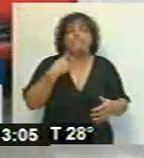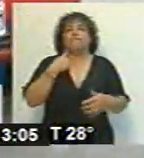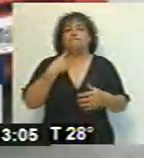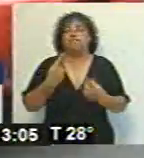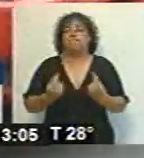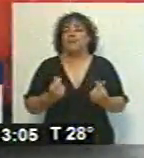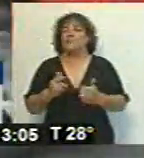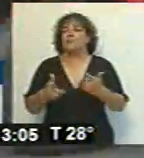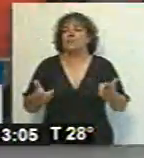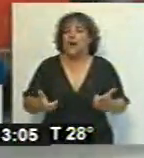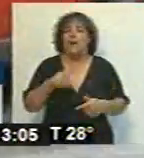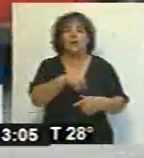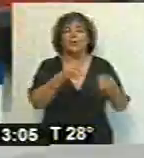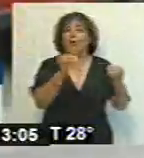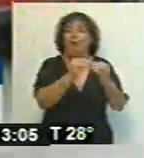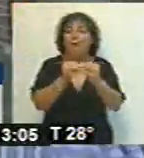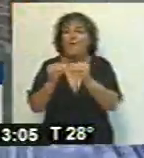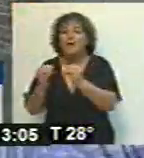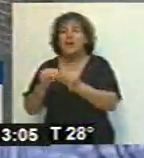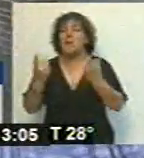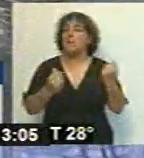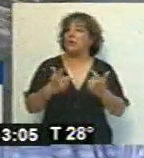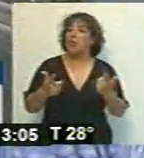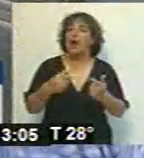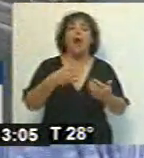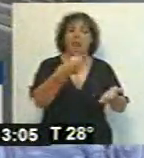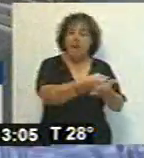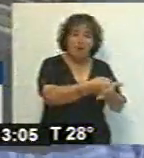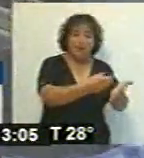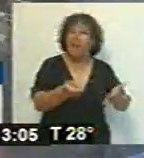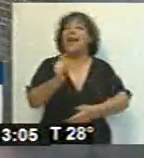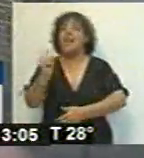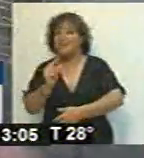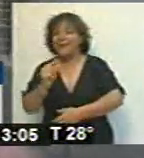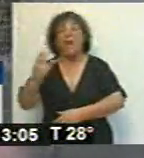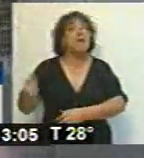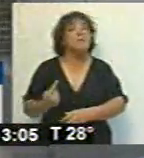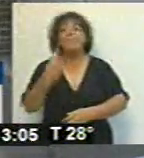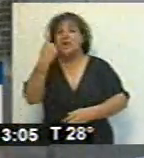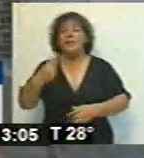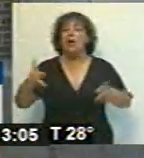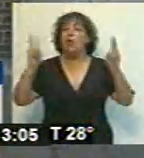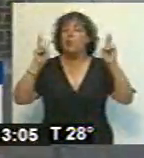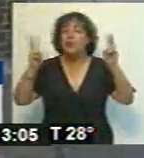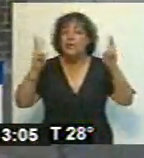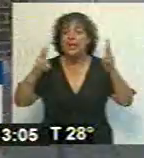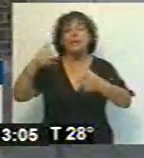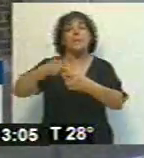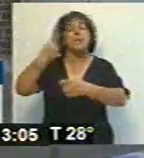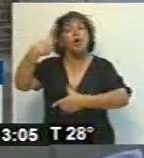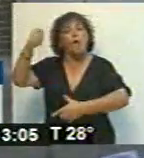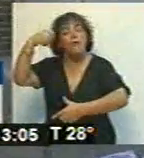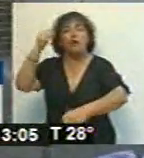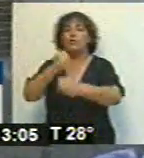si no están los compañeros económicamente bien. Es histórico porque es la primera vez que el Partido Justicialista y el Partido Obrero trabajaron